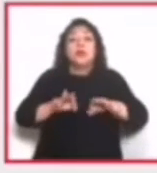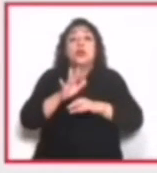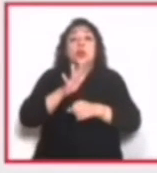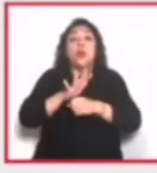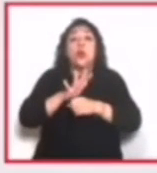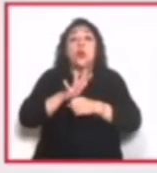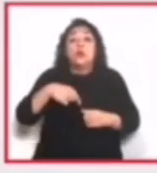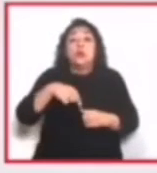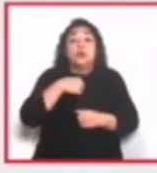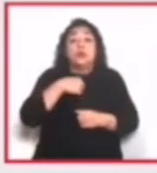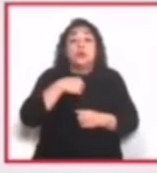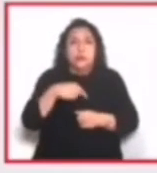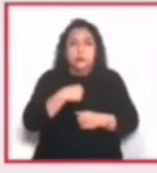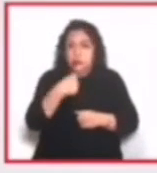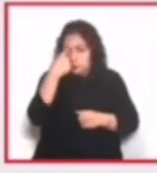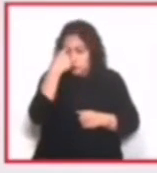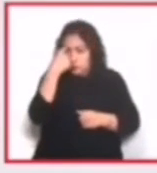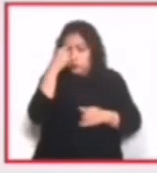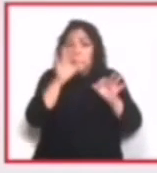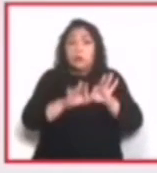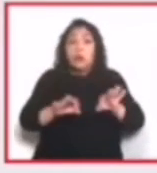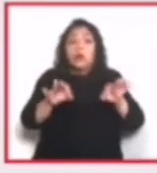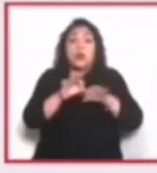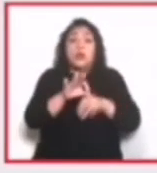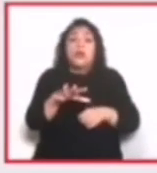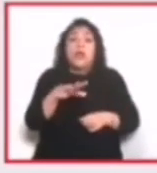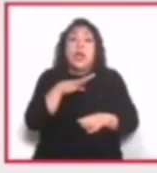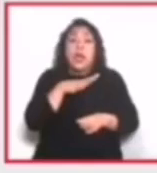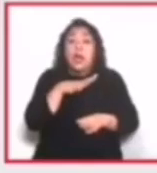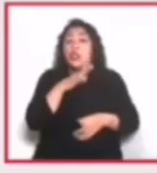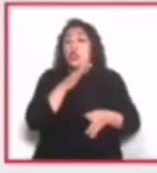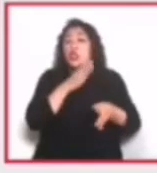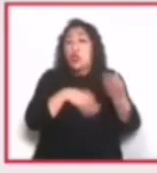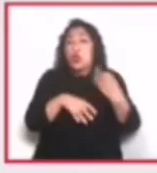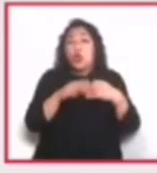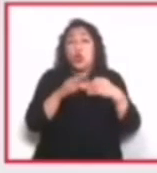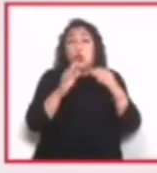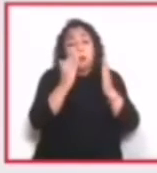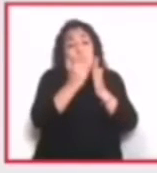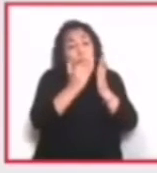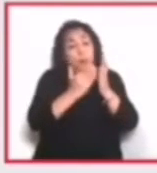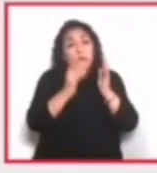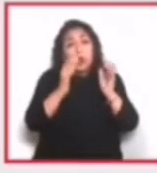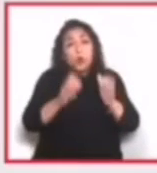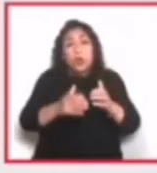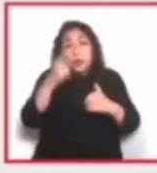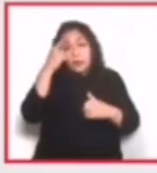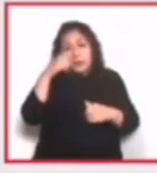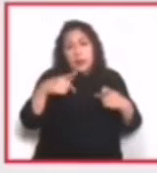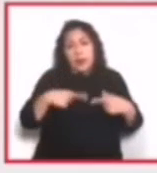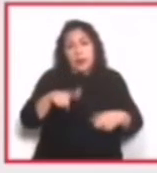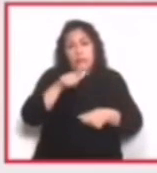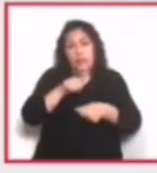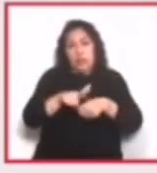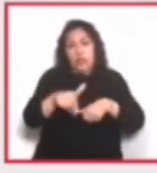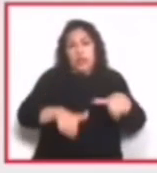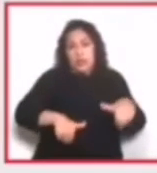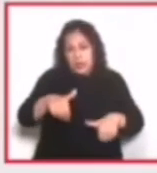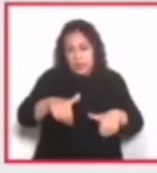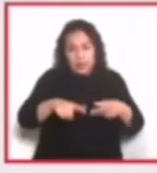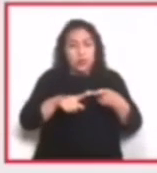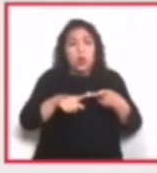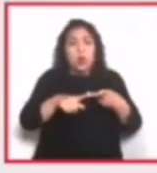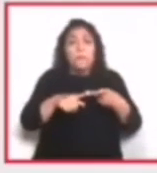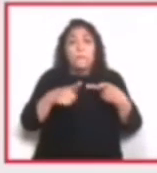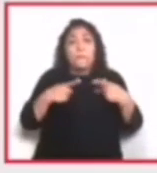muy, muy obstinados en tener todos los cuidados para con el personal del teatro, los